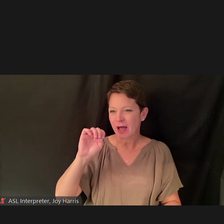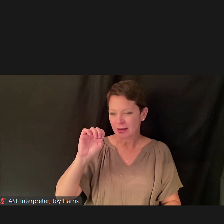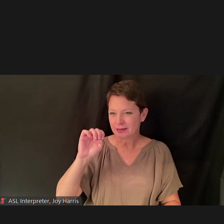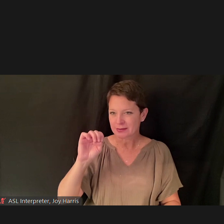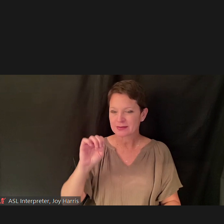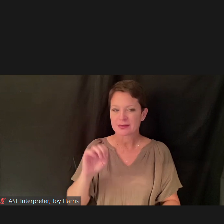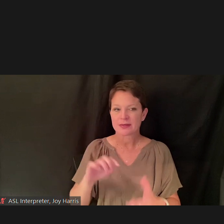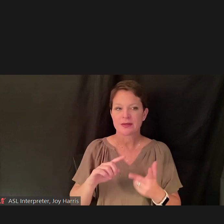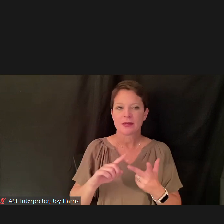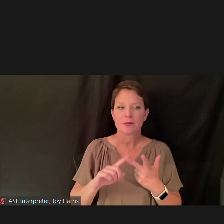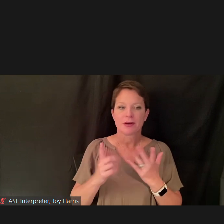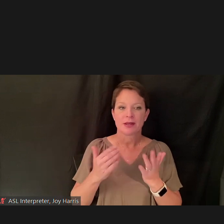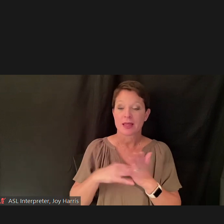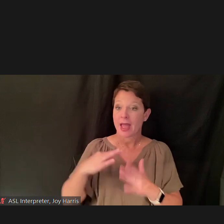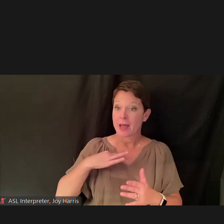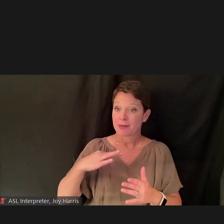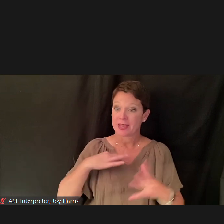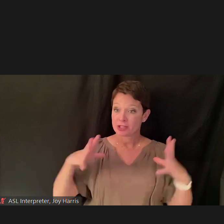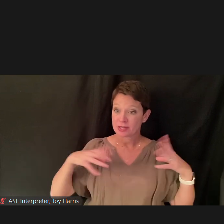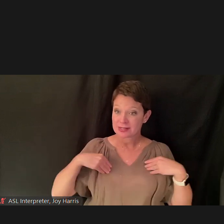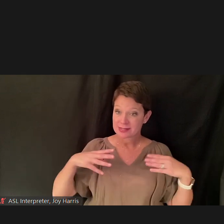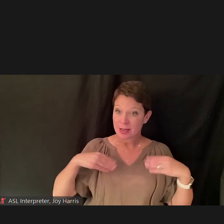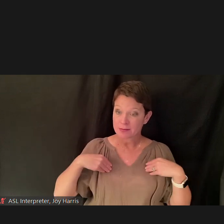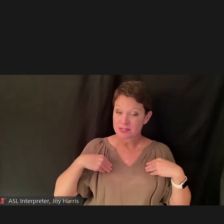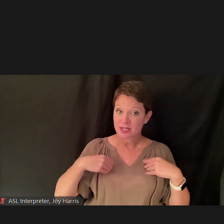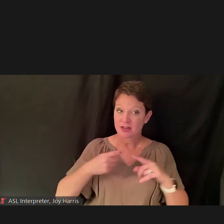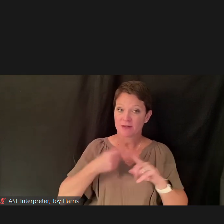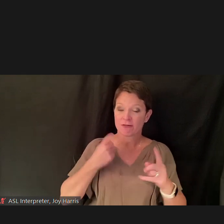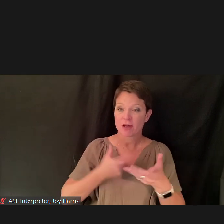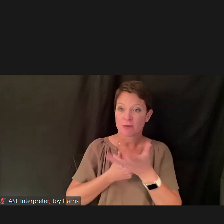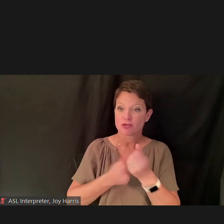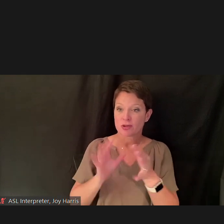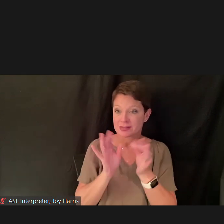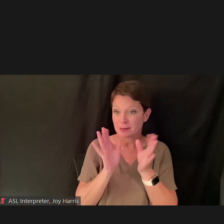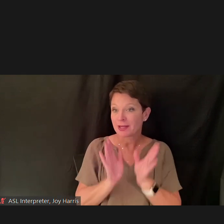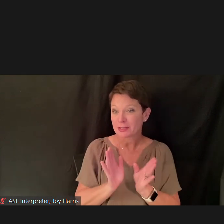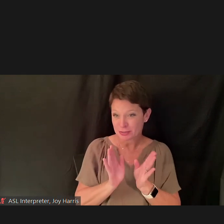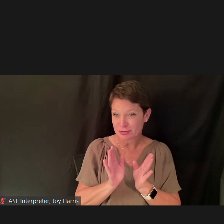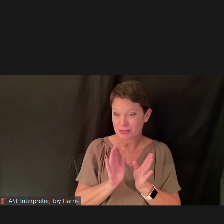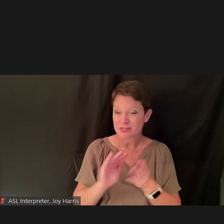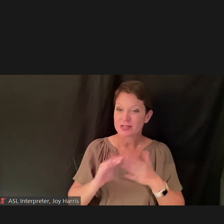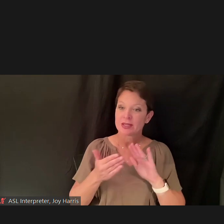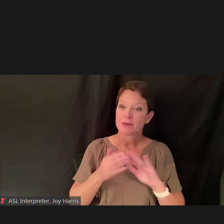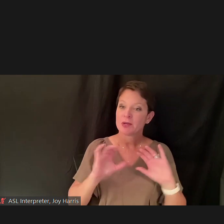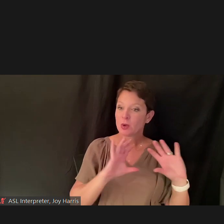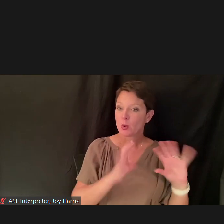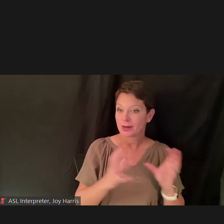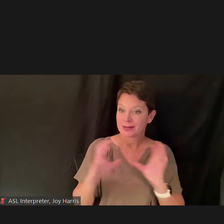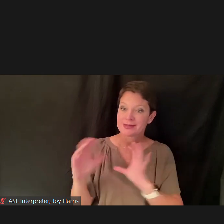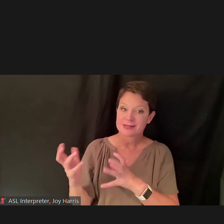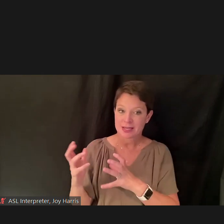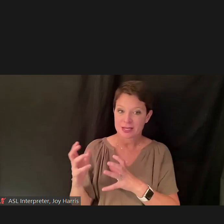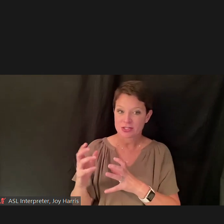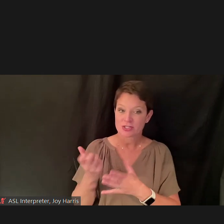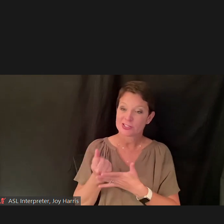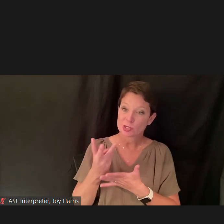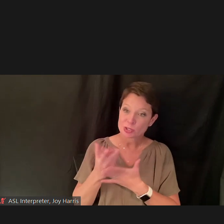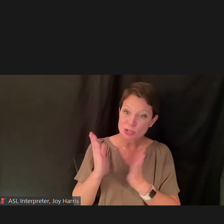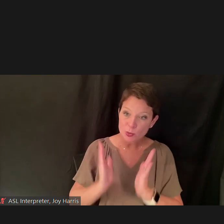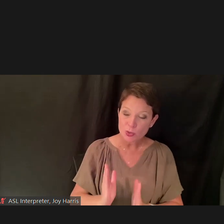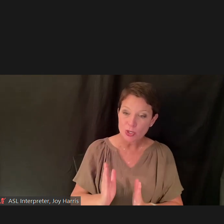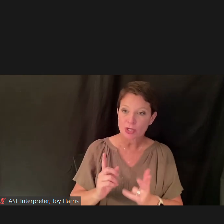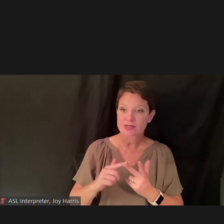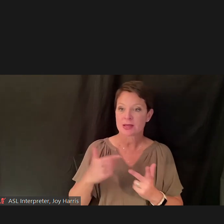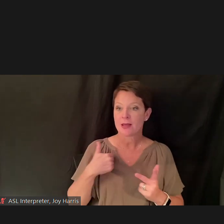medicamentos, anteojos. Esas referencias se hacen que aceptan de